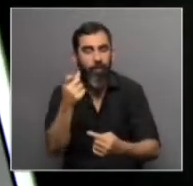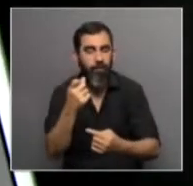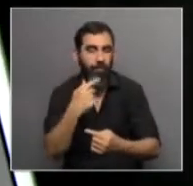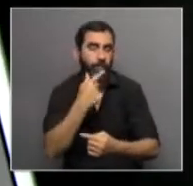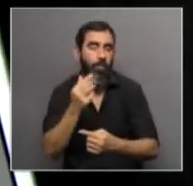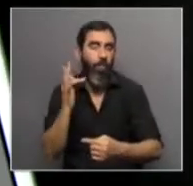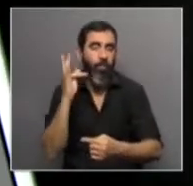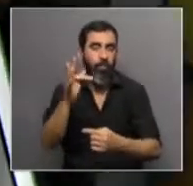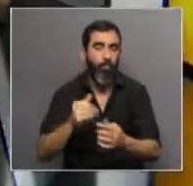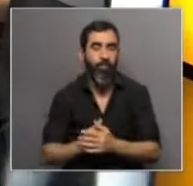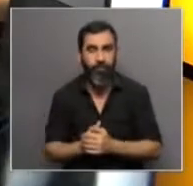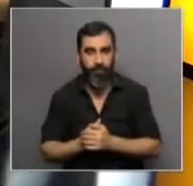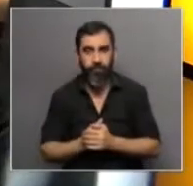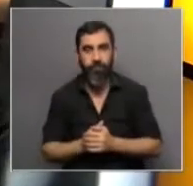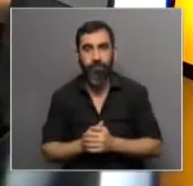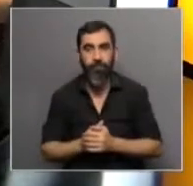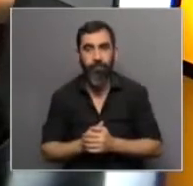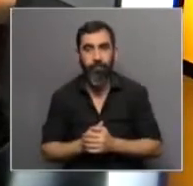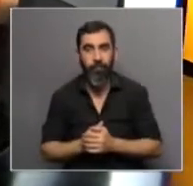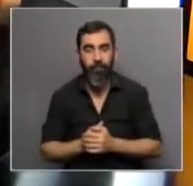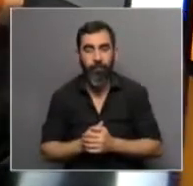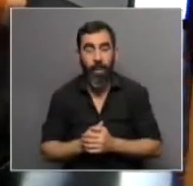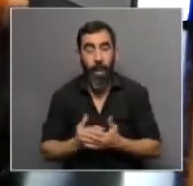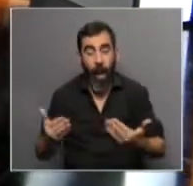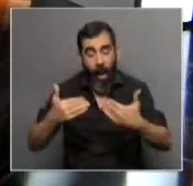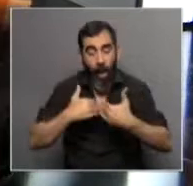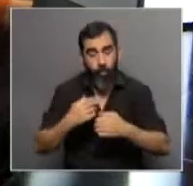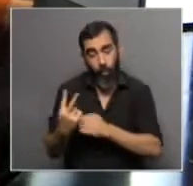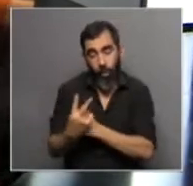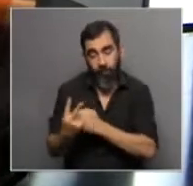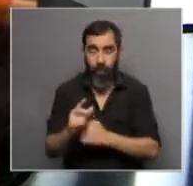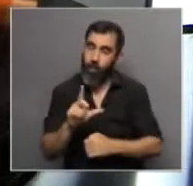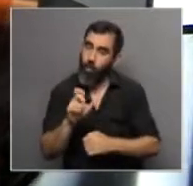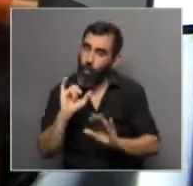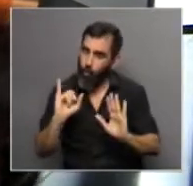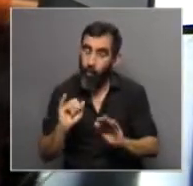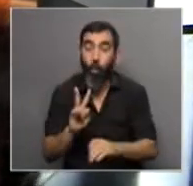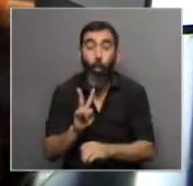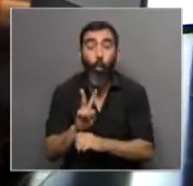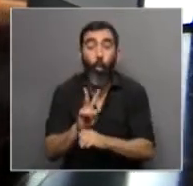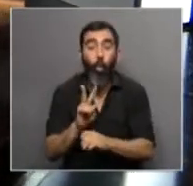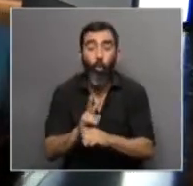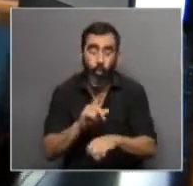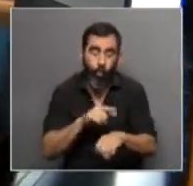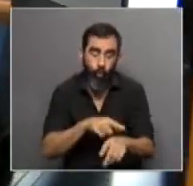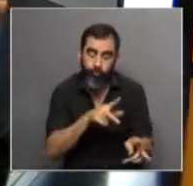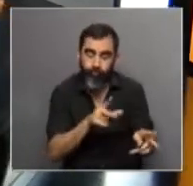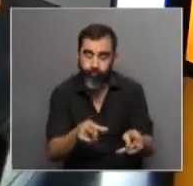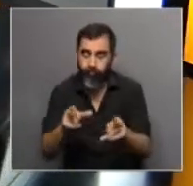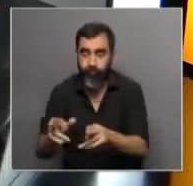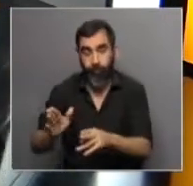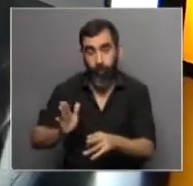preventivo sería bueno aplicar? Bueno, el autoexamen, por supuesto, el control periódico de la